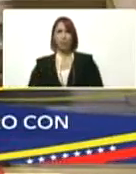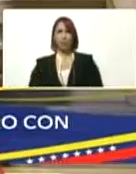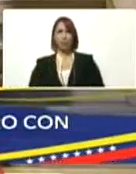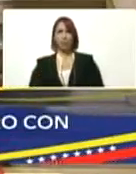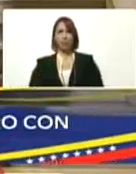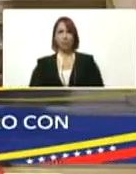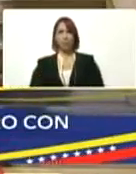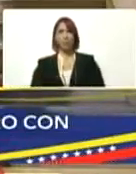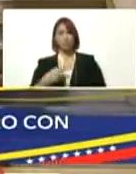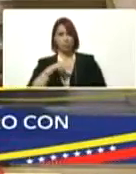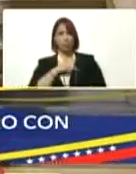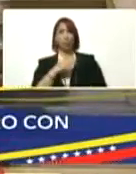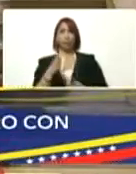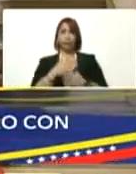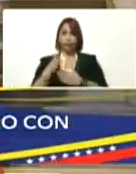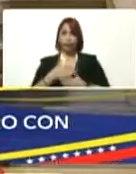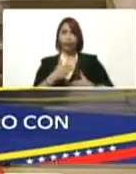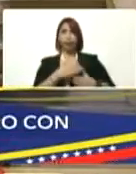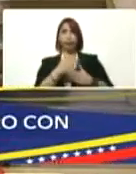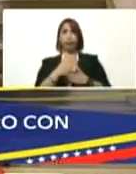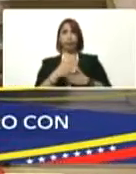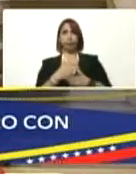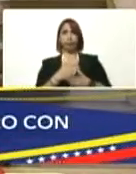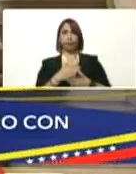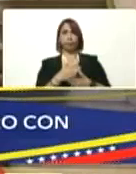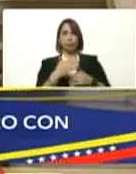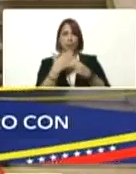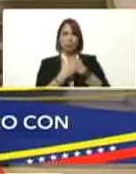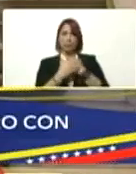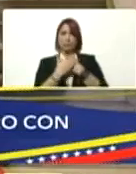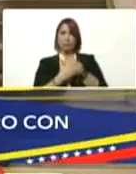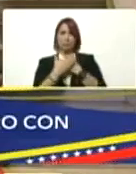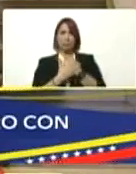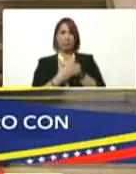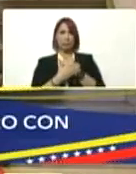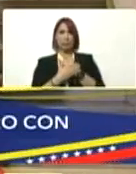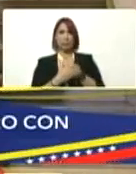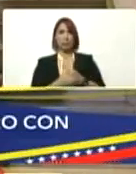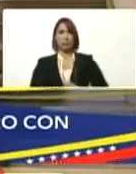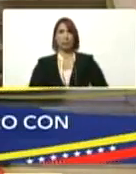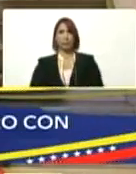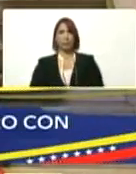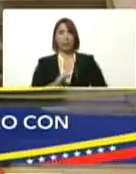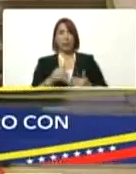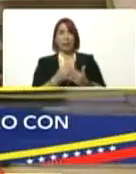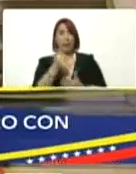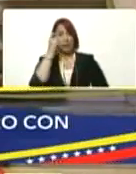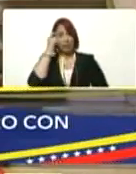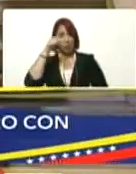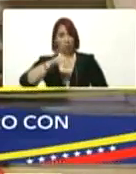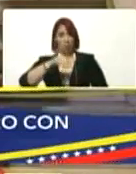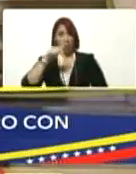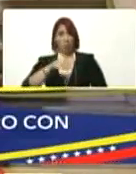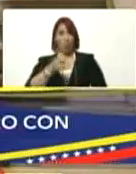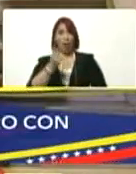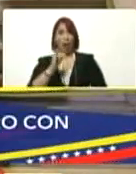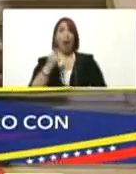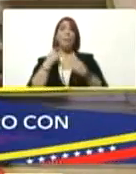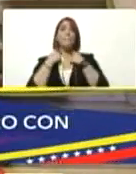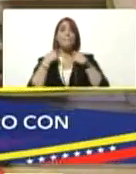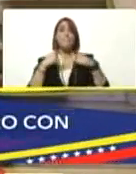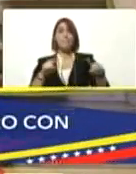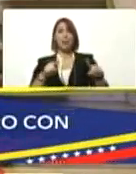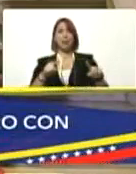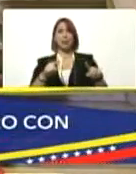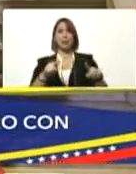compartimos, el accidente que, bueno, hasta el día de hoy arroja la pérdida de 42